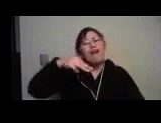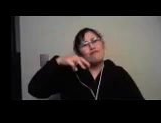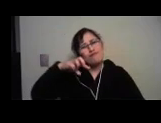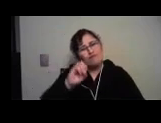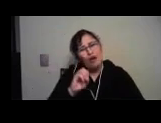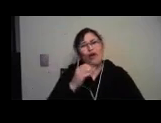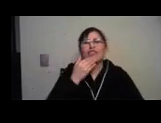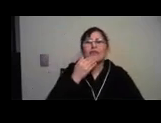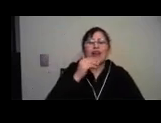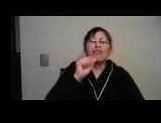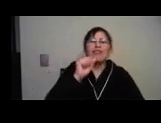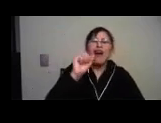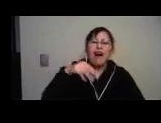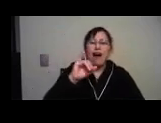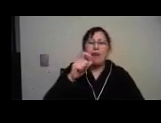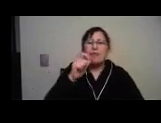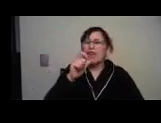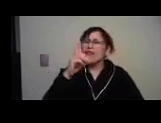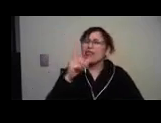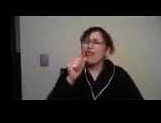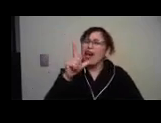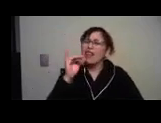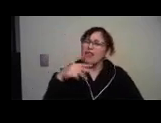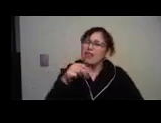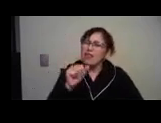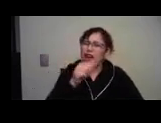lóbulo temporal, ¿ya? Y lóbulo frontal